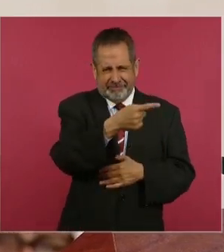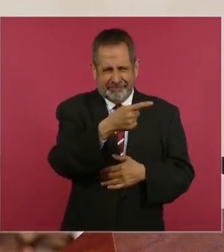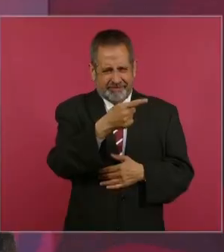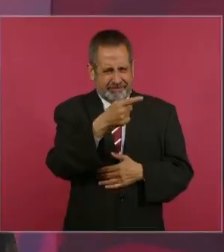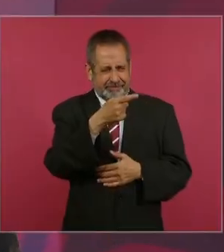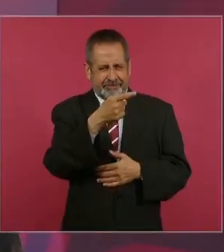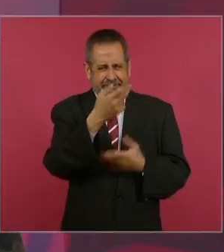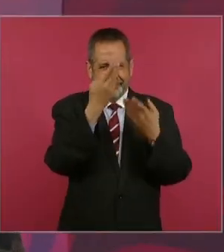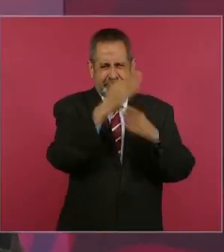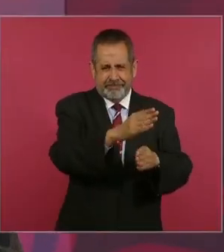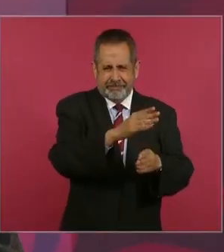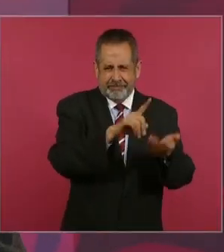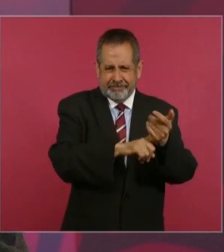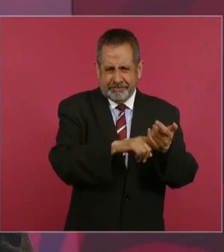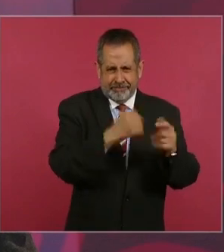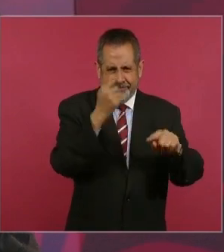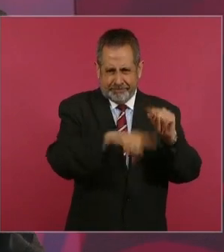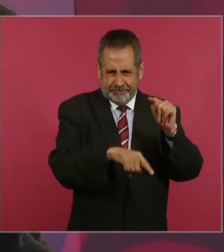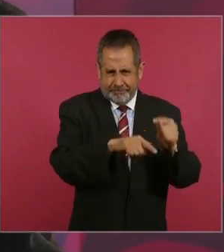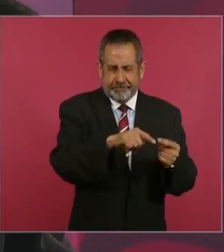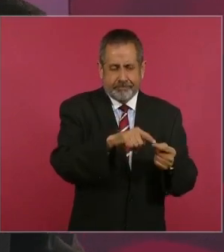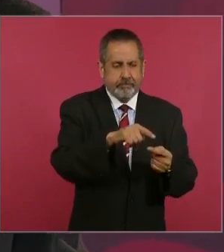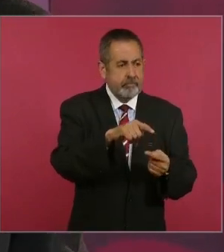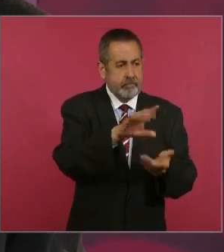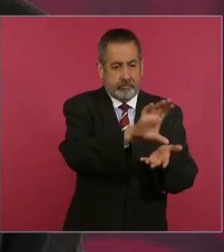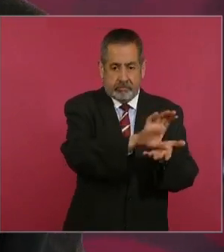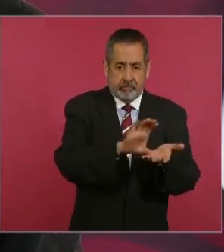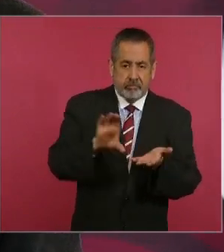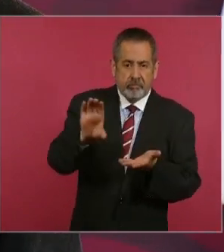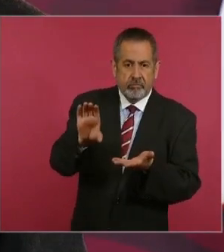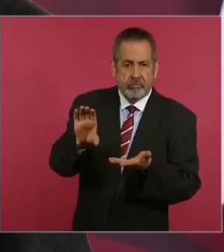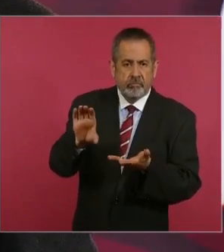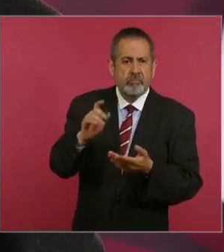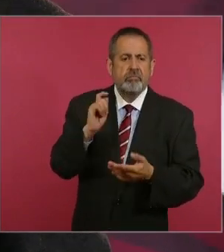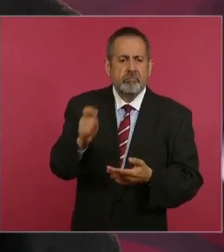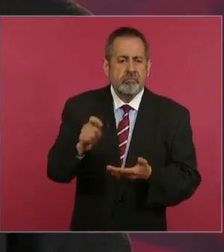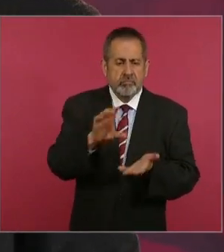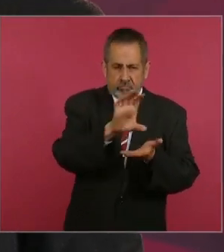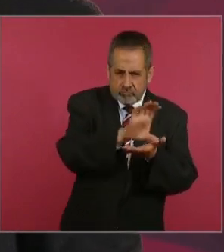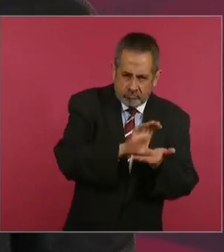del poder judicial se